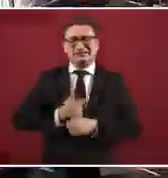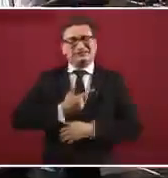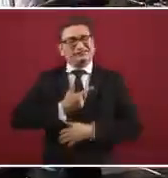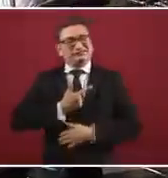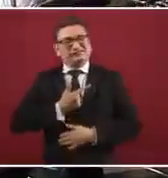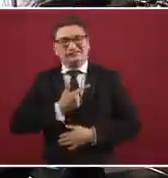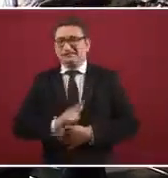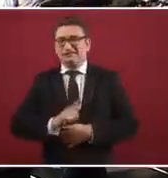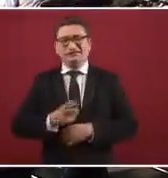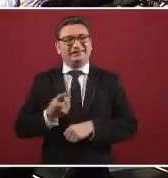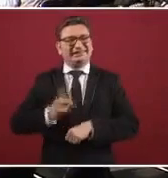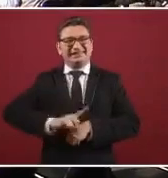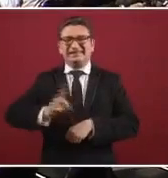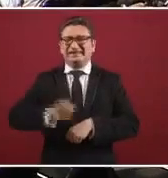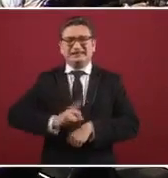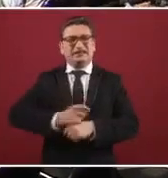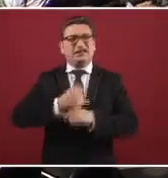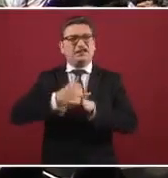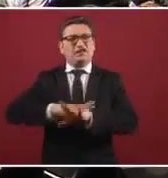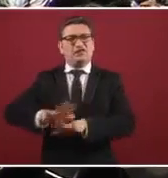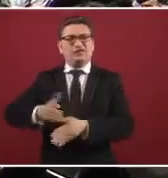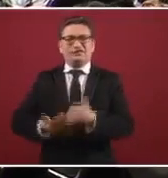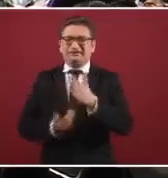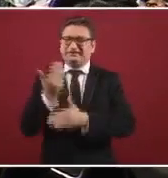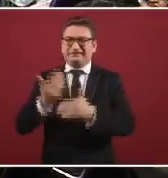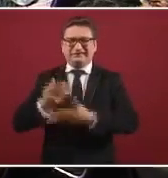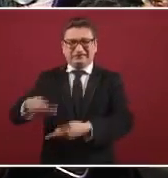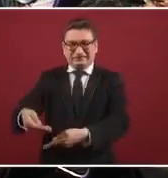todos los días el reporte en la mañana,